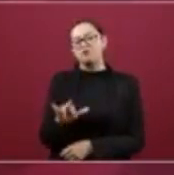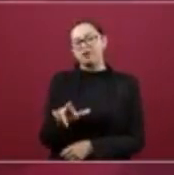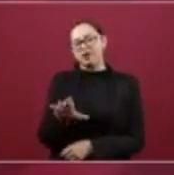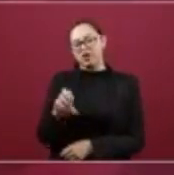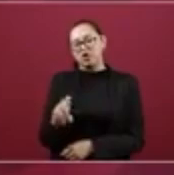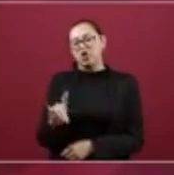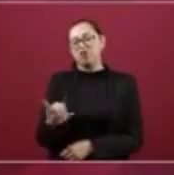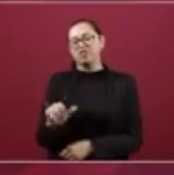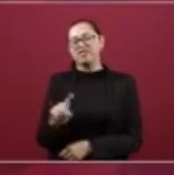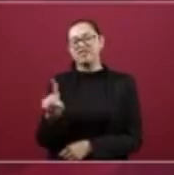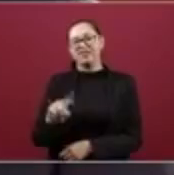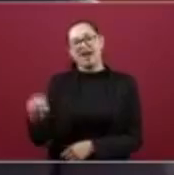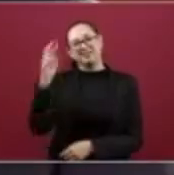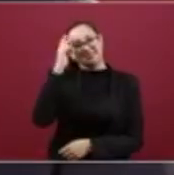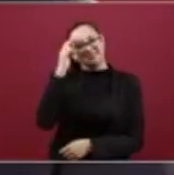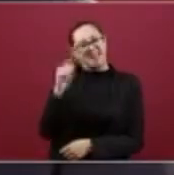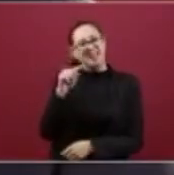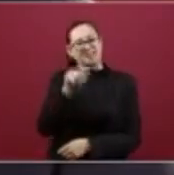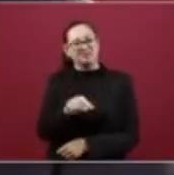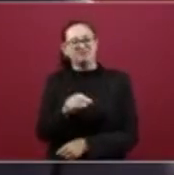a empresas petroleras